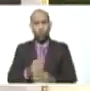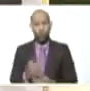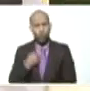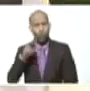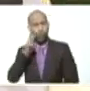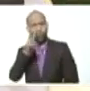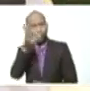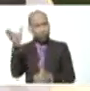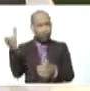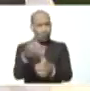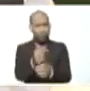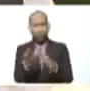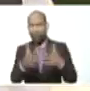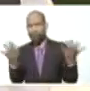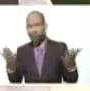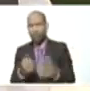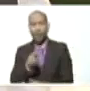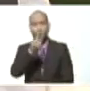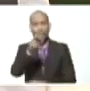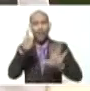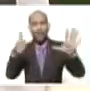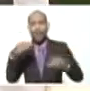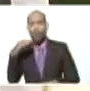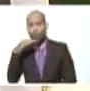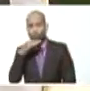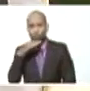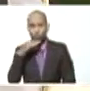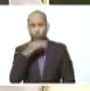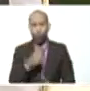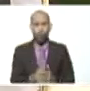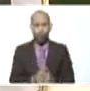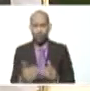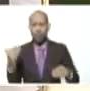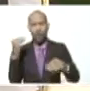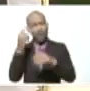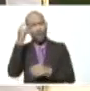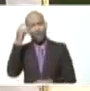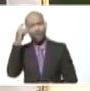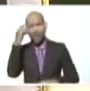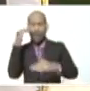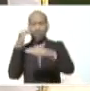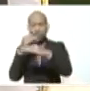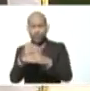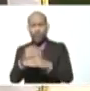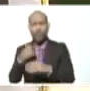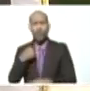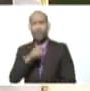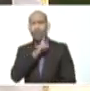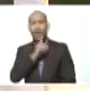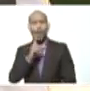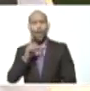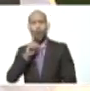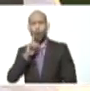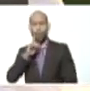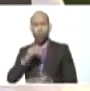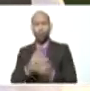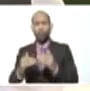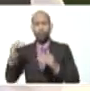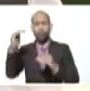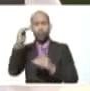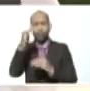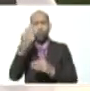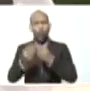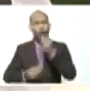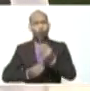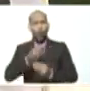cuenta de que el 26 de octubre coincidía con la fecha de mi nombramiento oficial